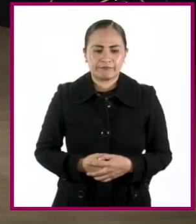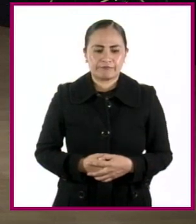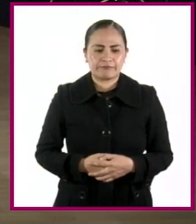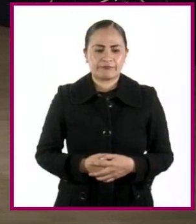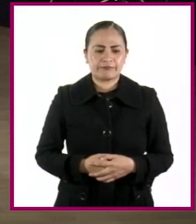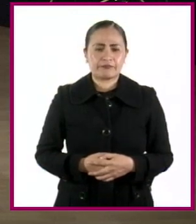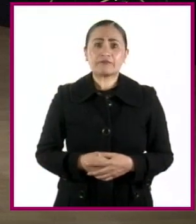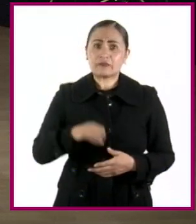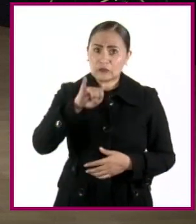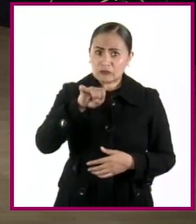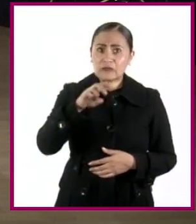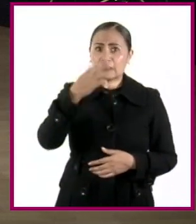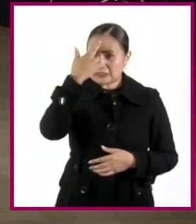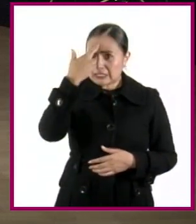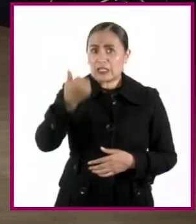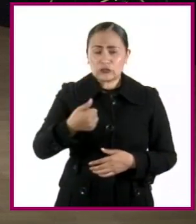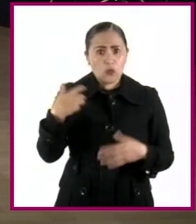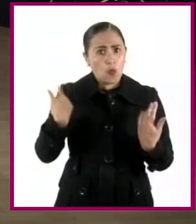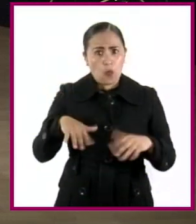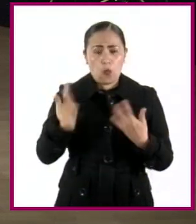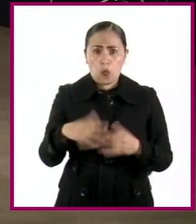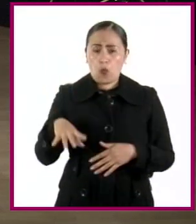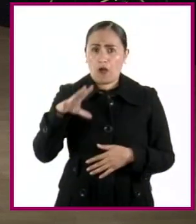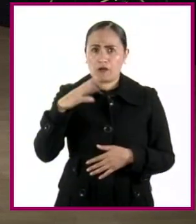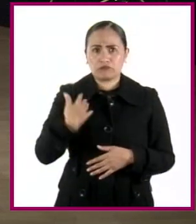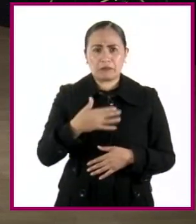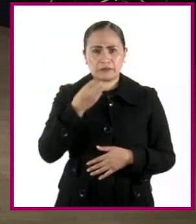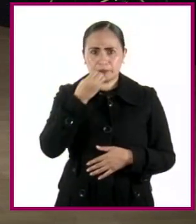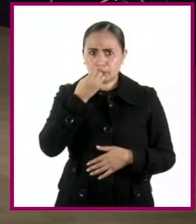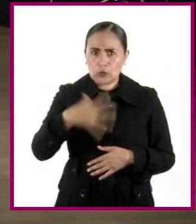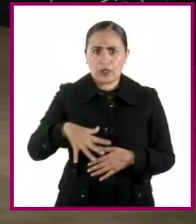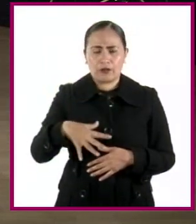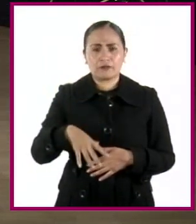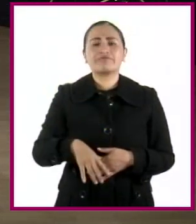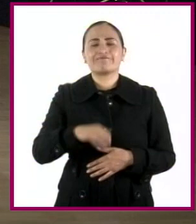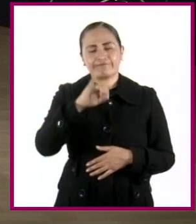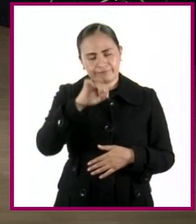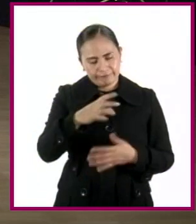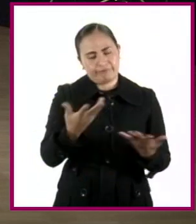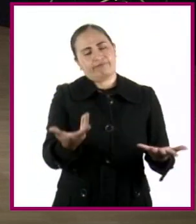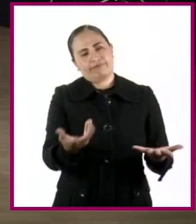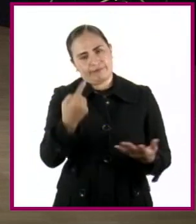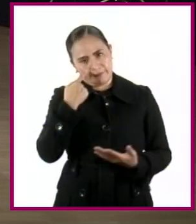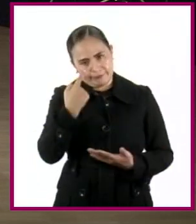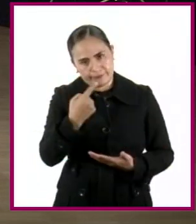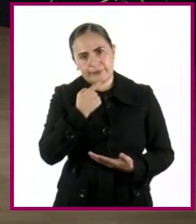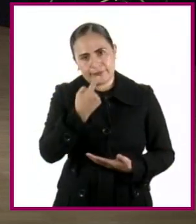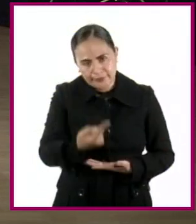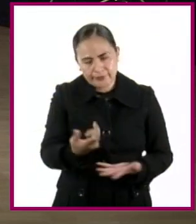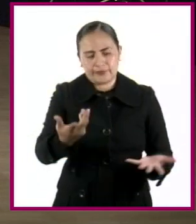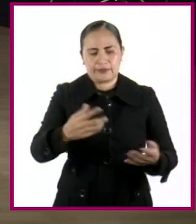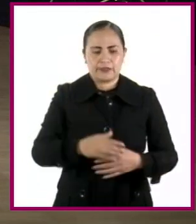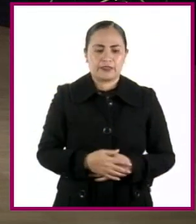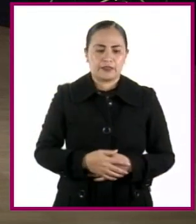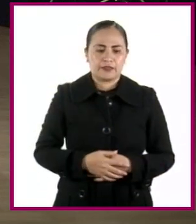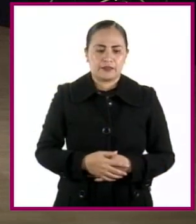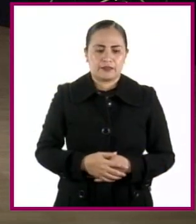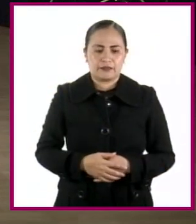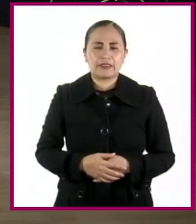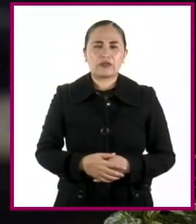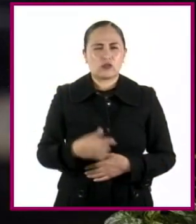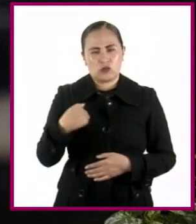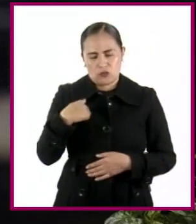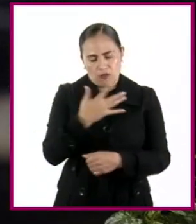Oye, tenías razón, ¿eh? ¡Qué fascinante! Te lo dije, Didmara, te lo dije. Bueno, mira, tengo que